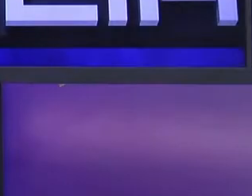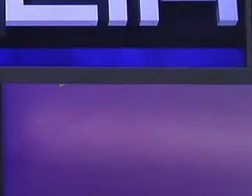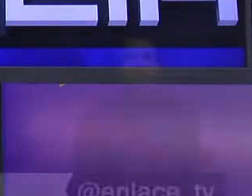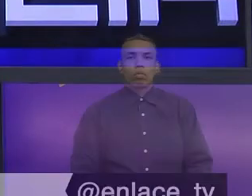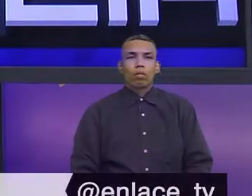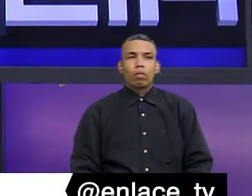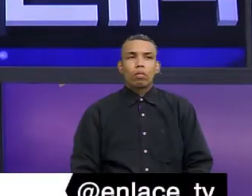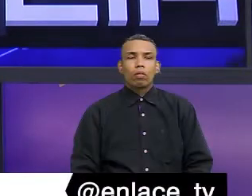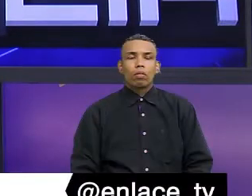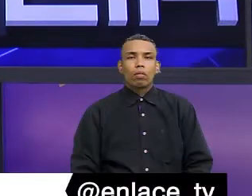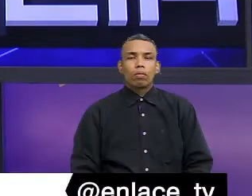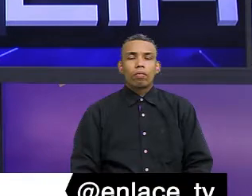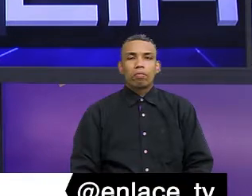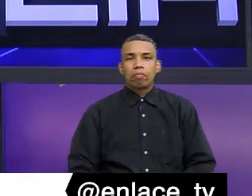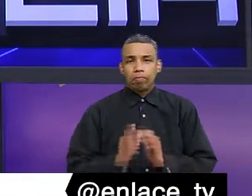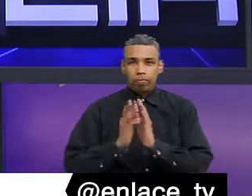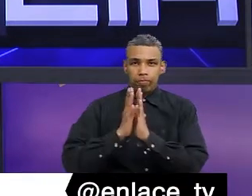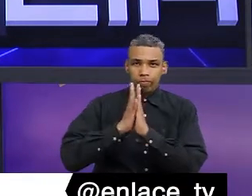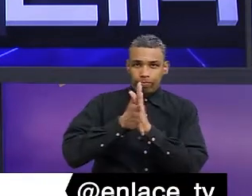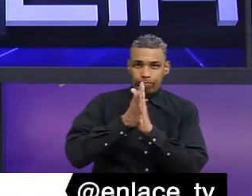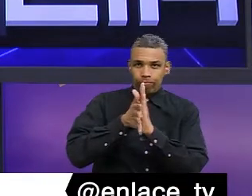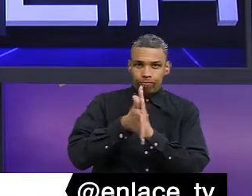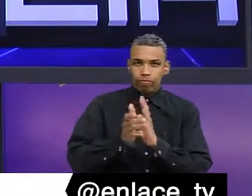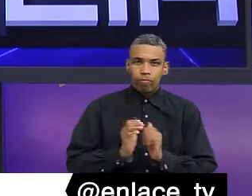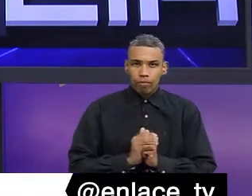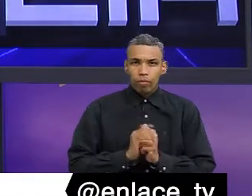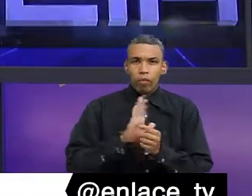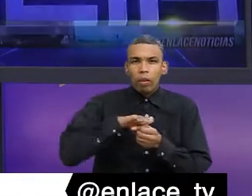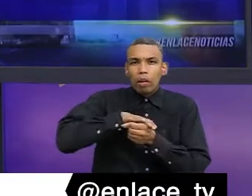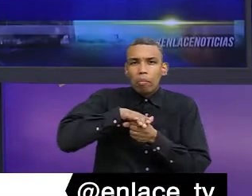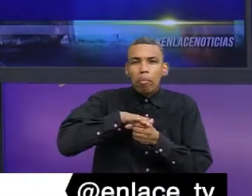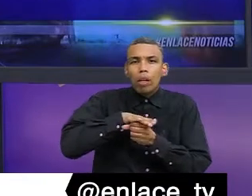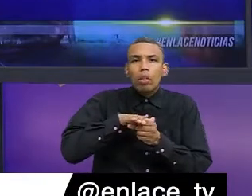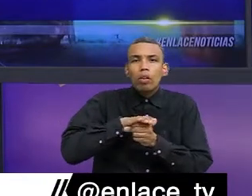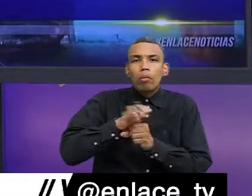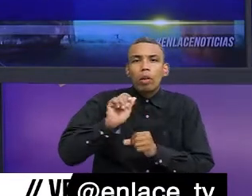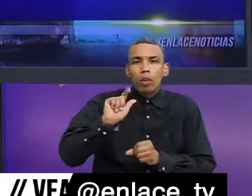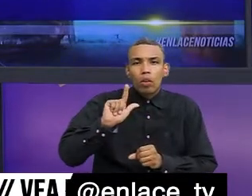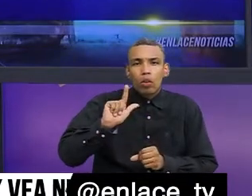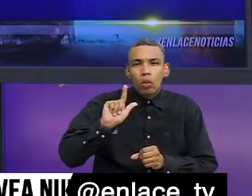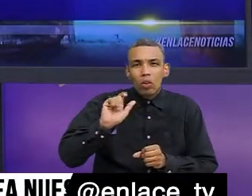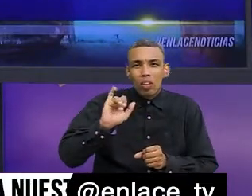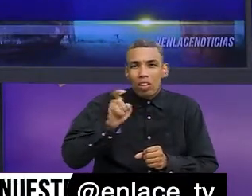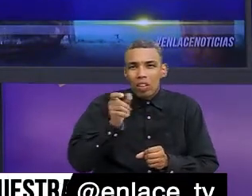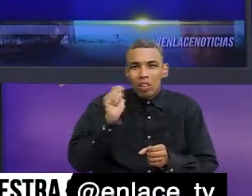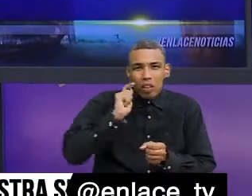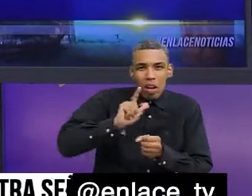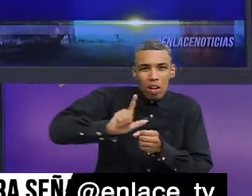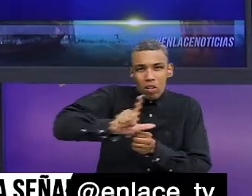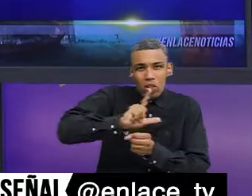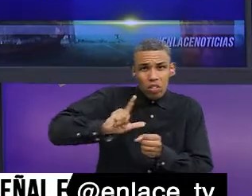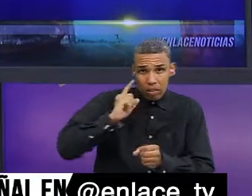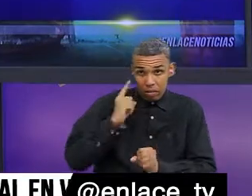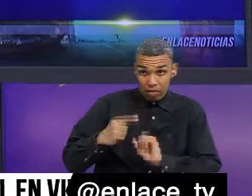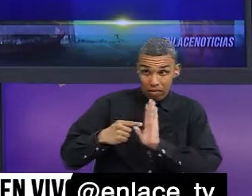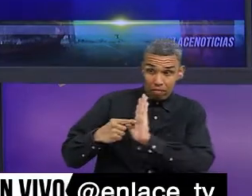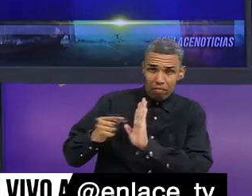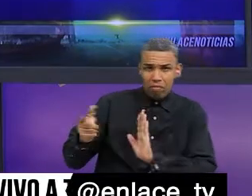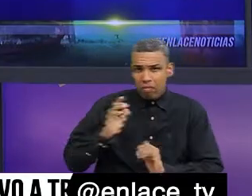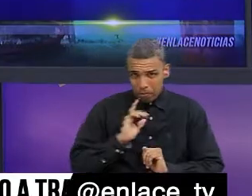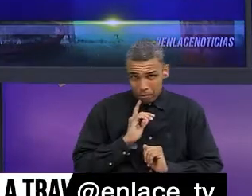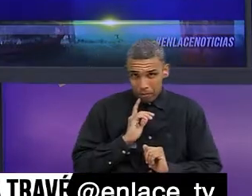comenzamos con el desarrollo de nuestra información en el barrio la liga se registró una conflagración que dejó prácticamente sin vivienda a una familia